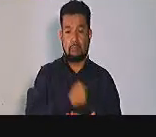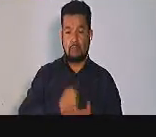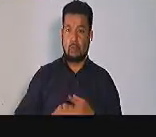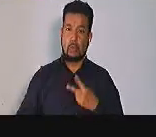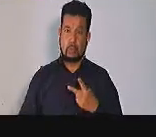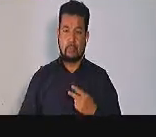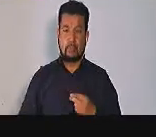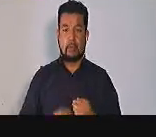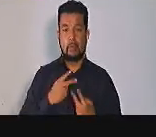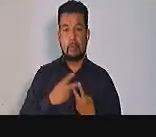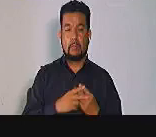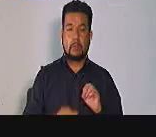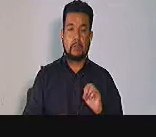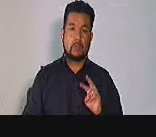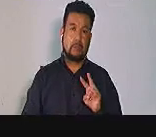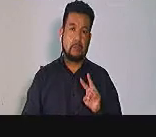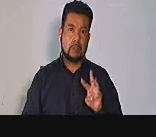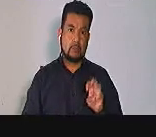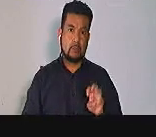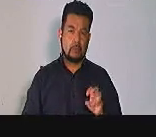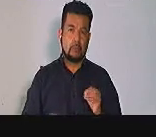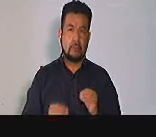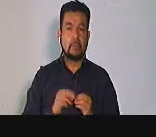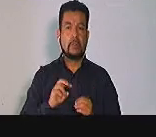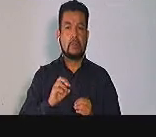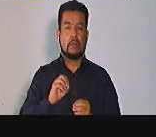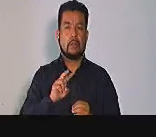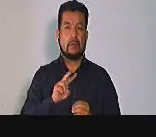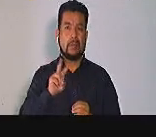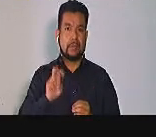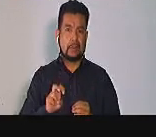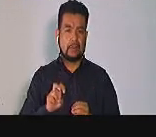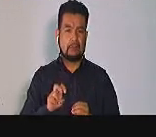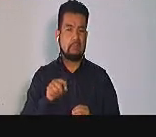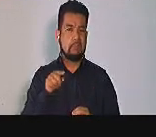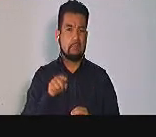del proyecto de acuerdo 028 y la del 027.